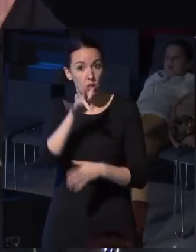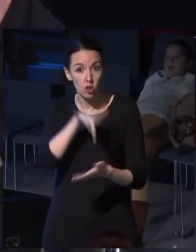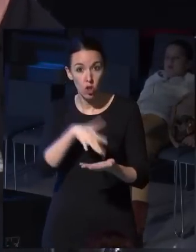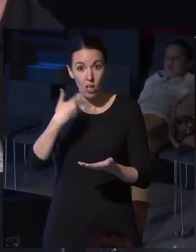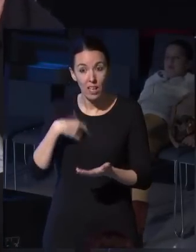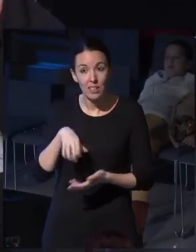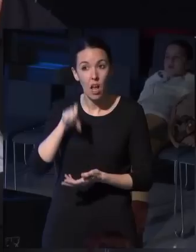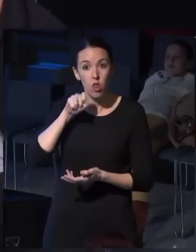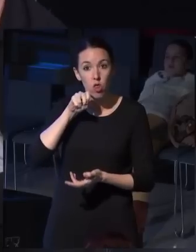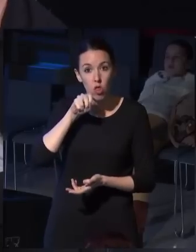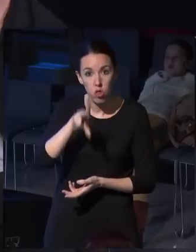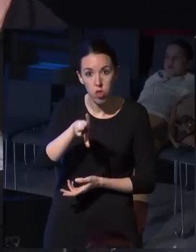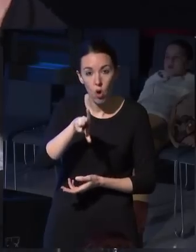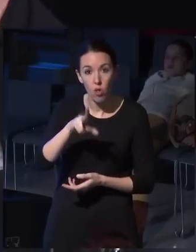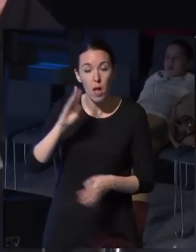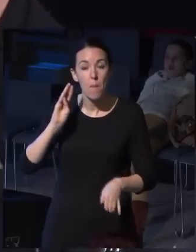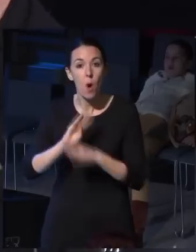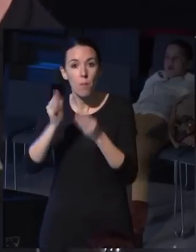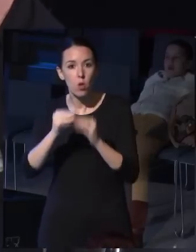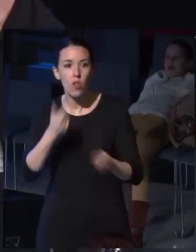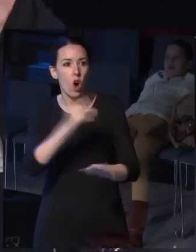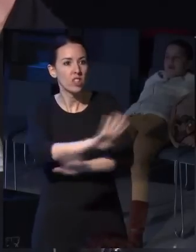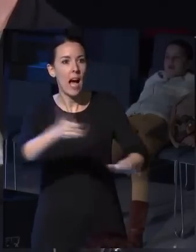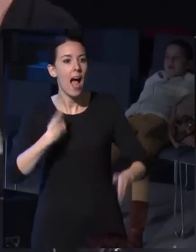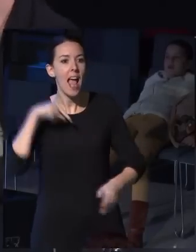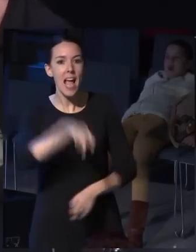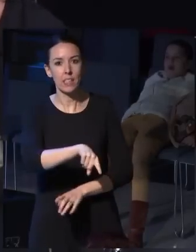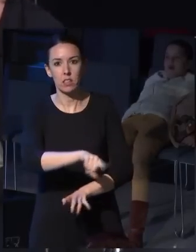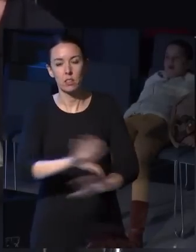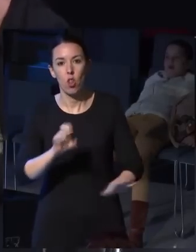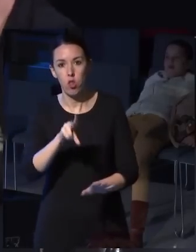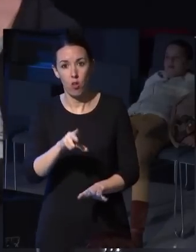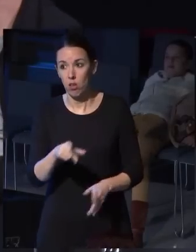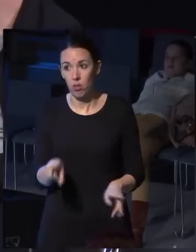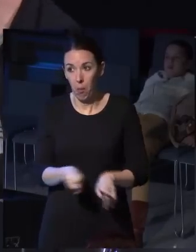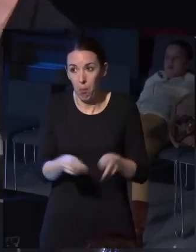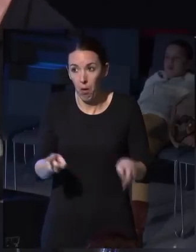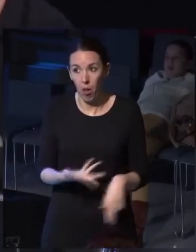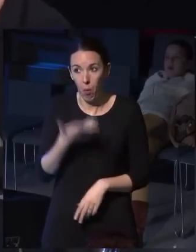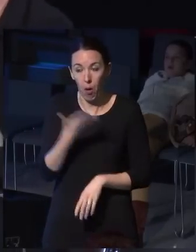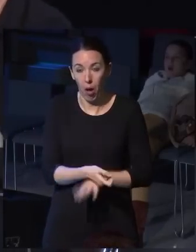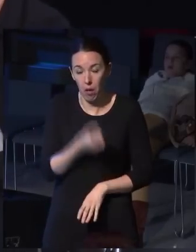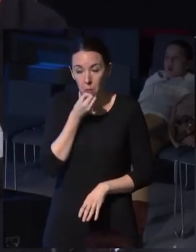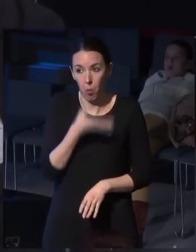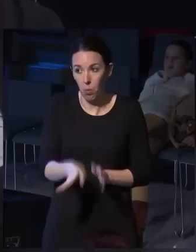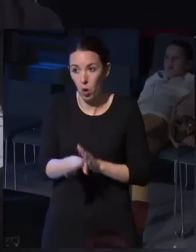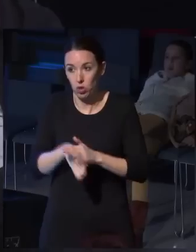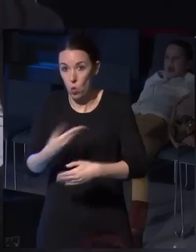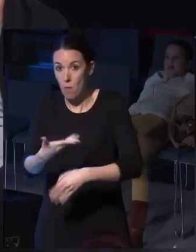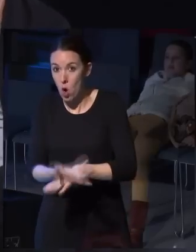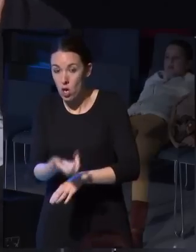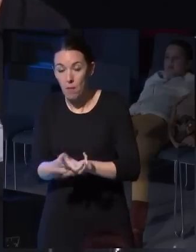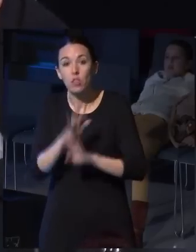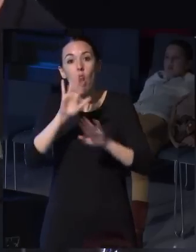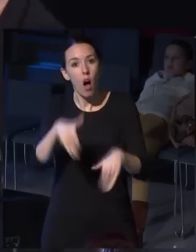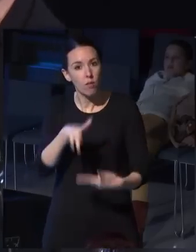12, Manuel Colmeno, el productor, dijo, esta es la toma. Claro. Bueno, vamos a ir grabando exactamente igual, nos quedamos con esta, así que ya marcará, pero seguimos grabando.